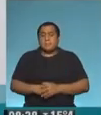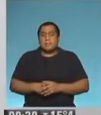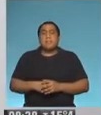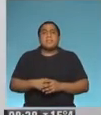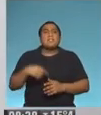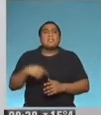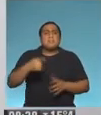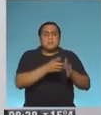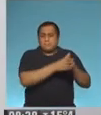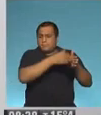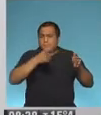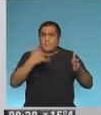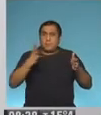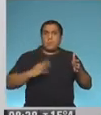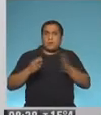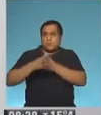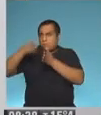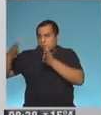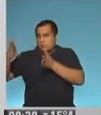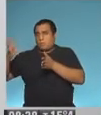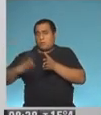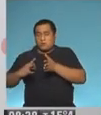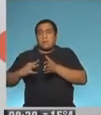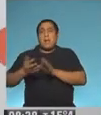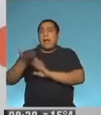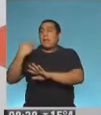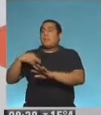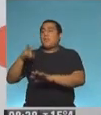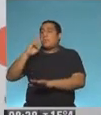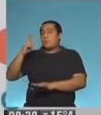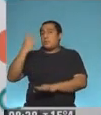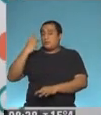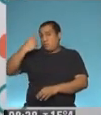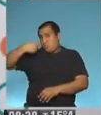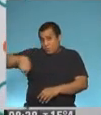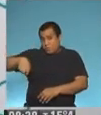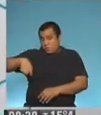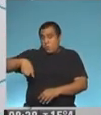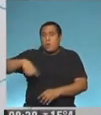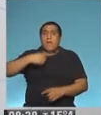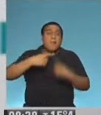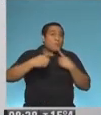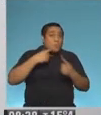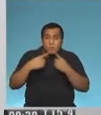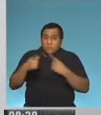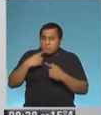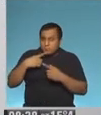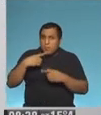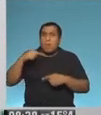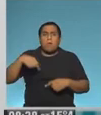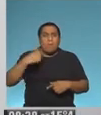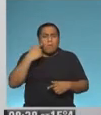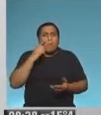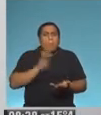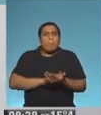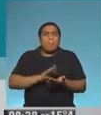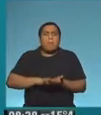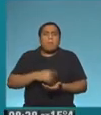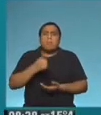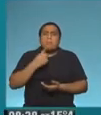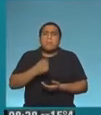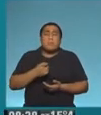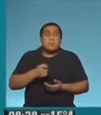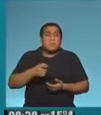cada 5 años. La última encuesta de 2018 muestra una gran preponderancia de lo que llamamos